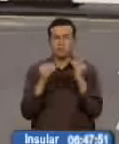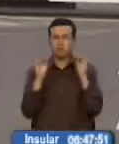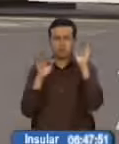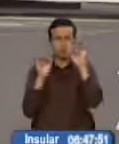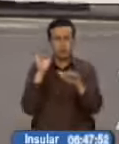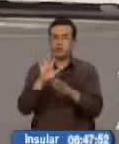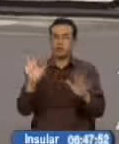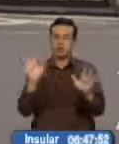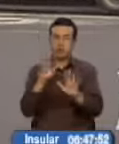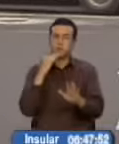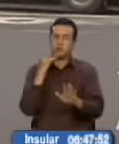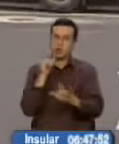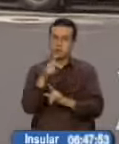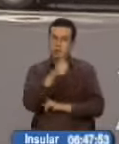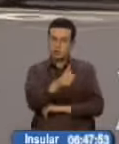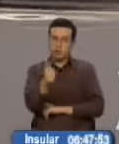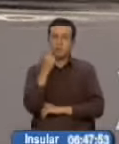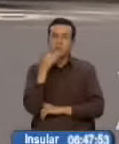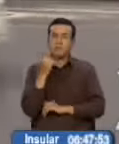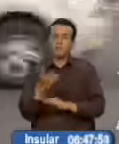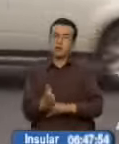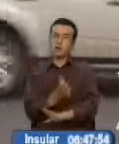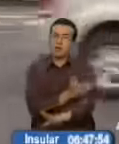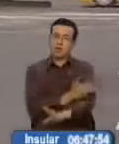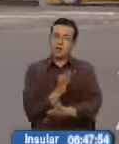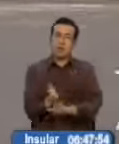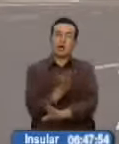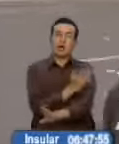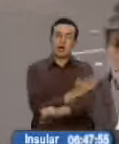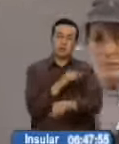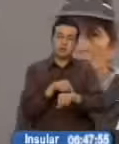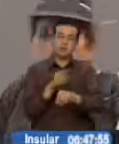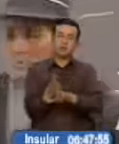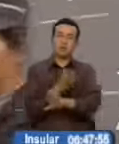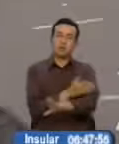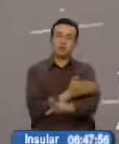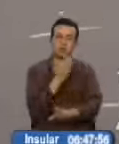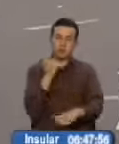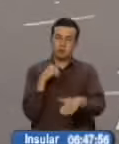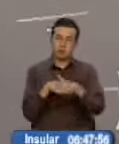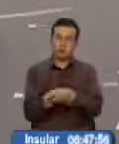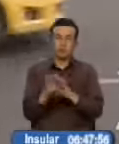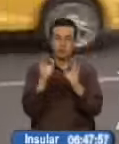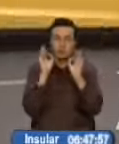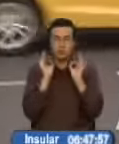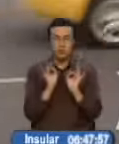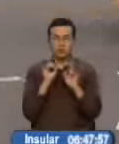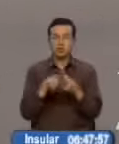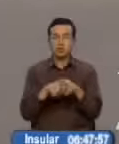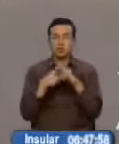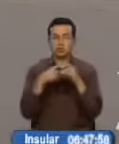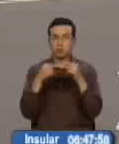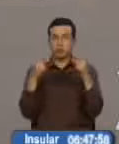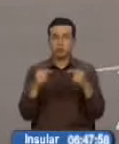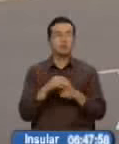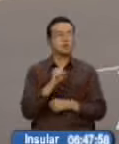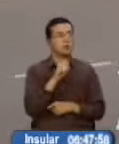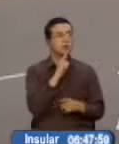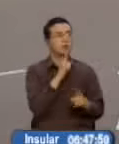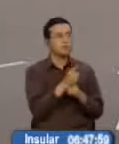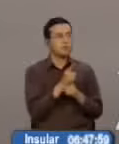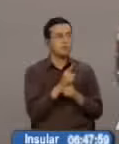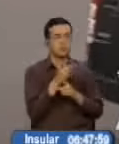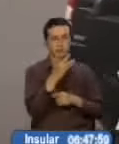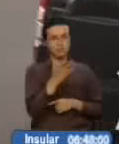llegada de los hinchas, de los aficionados, se pueda hacer antes, con horas antes, con horas de anticipación del inicio del mismo. Sí, así es, y